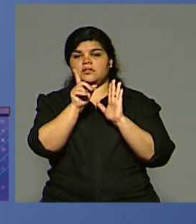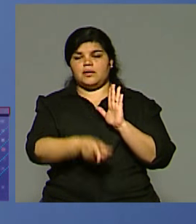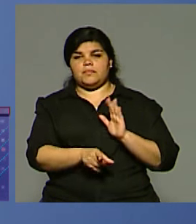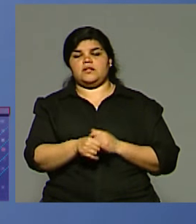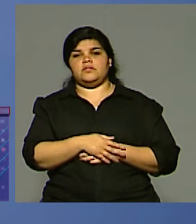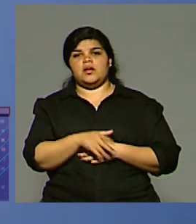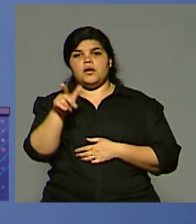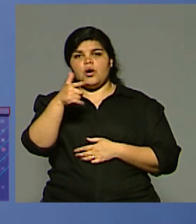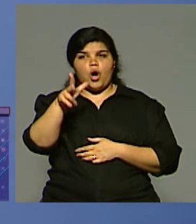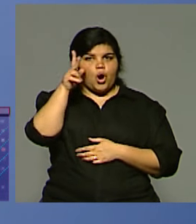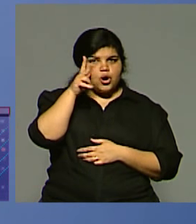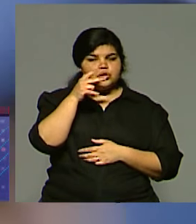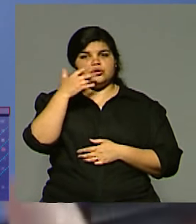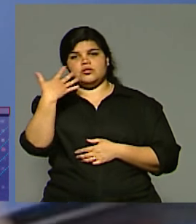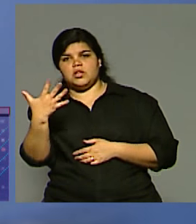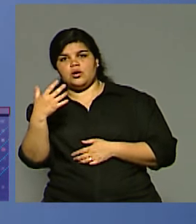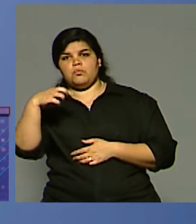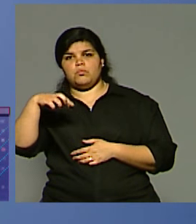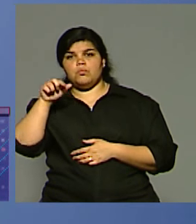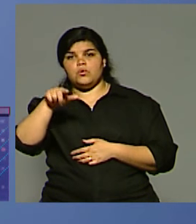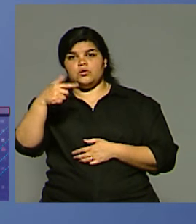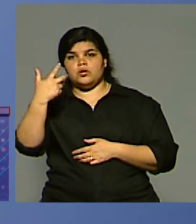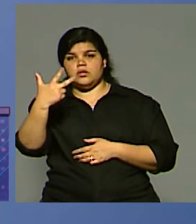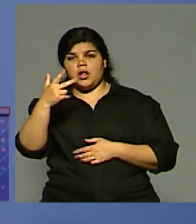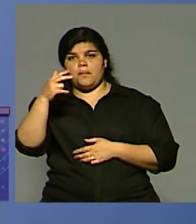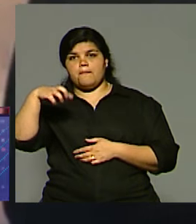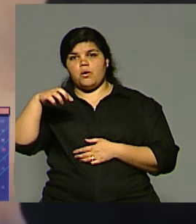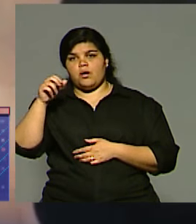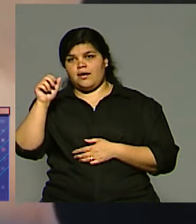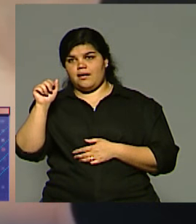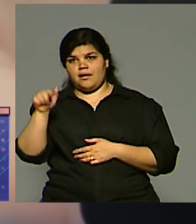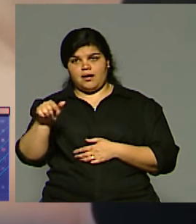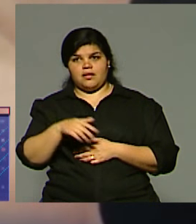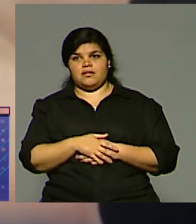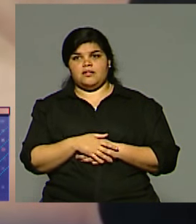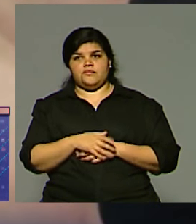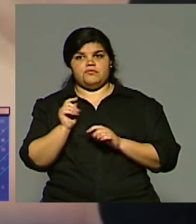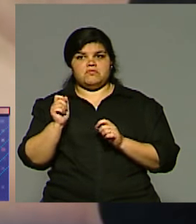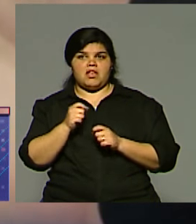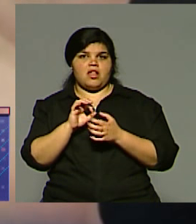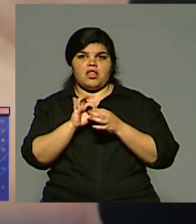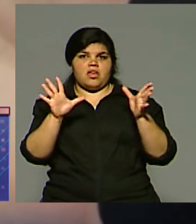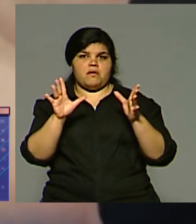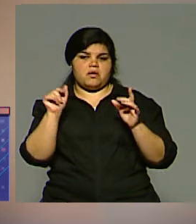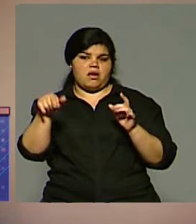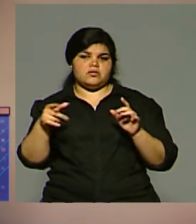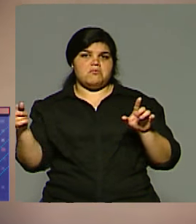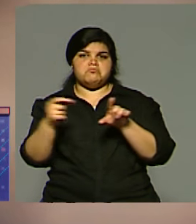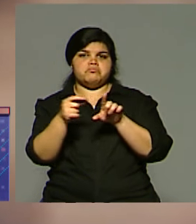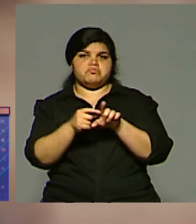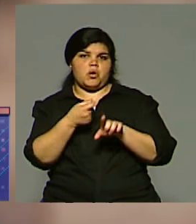de 5.3 pulgadas. Es un teléfono, es libre de origen. Le ponen el chip que se les ocurra. Bien, qué